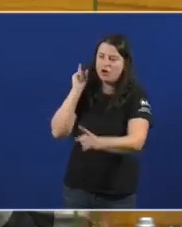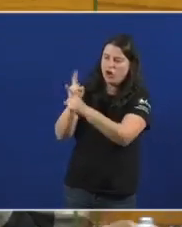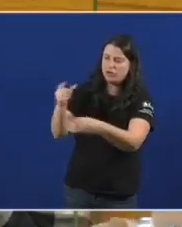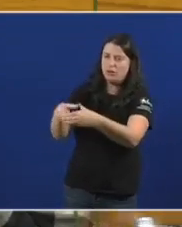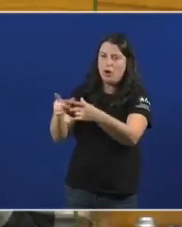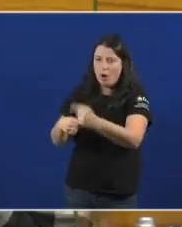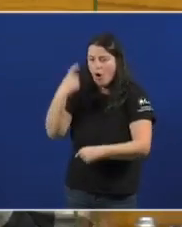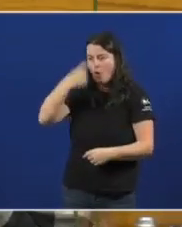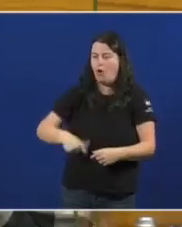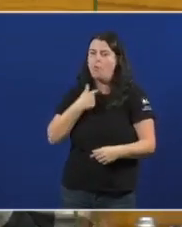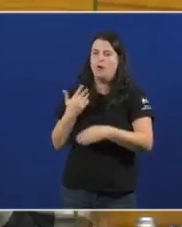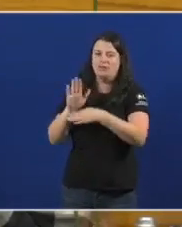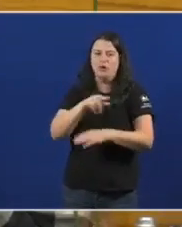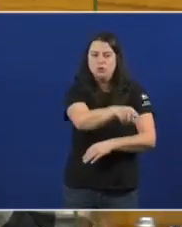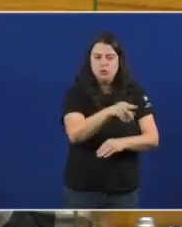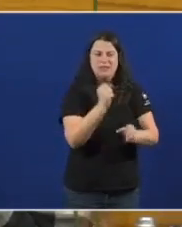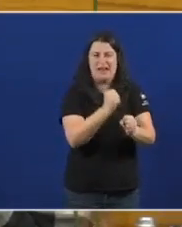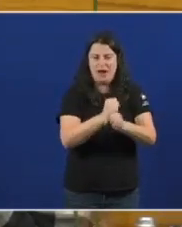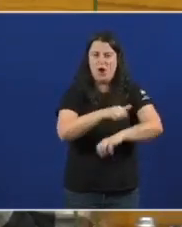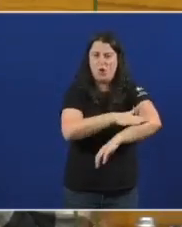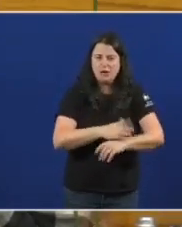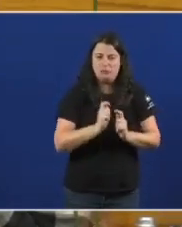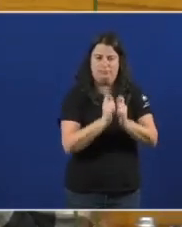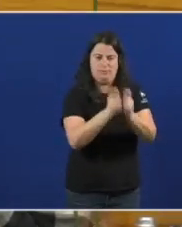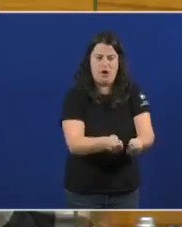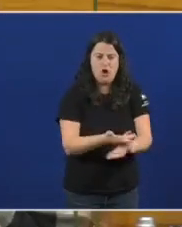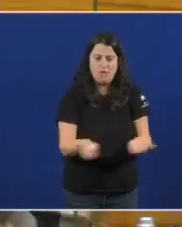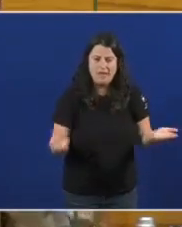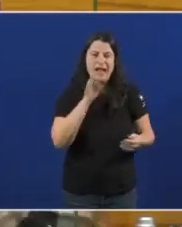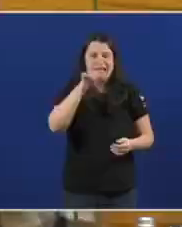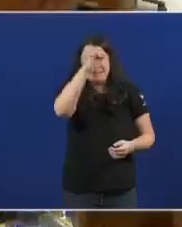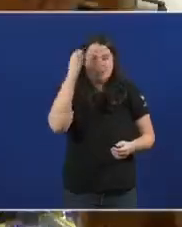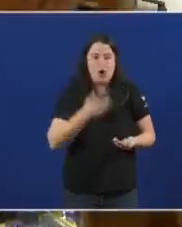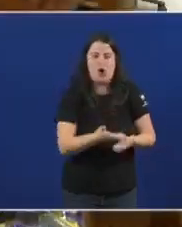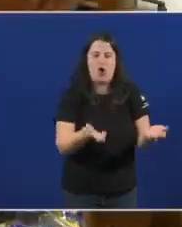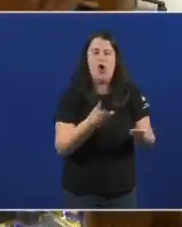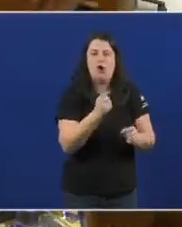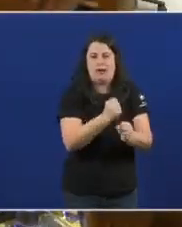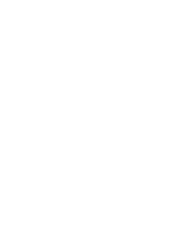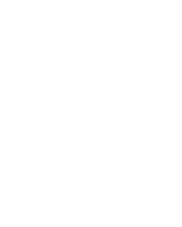portavoz. Goberne, señor Feijóo, que para iso lle deron a confianza aos galegos e as galegas.